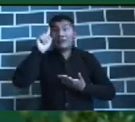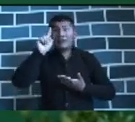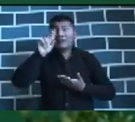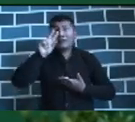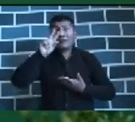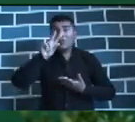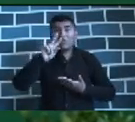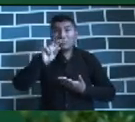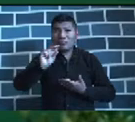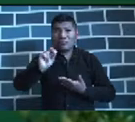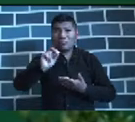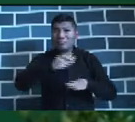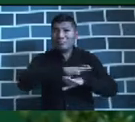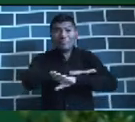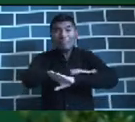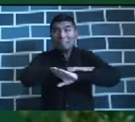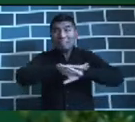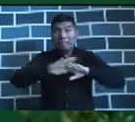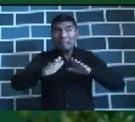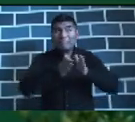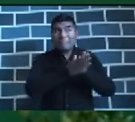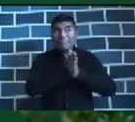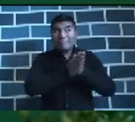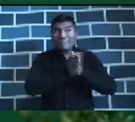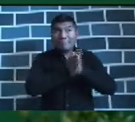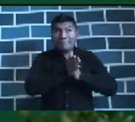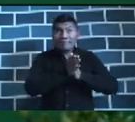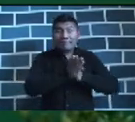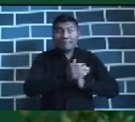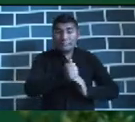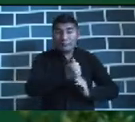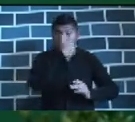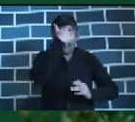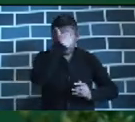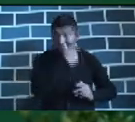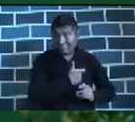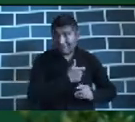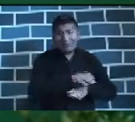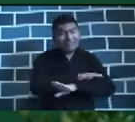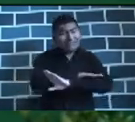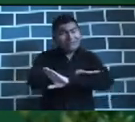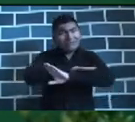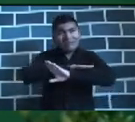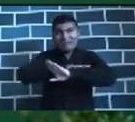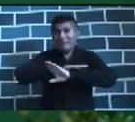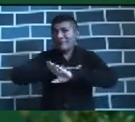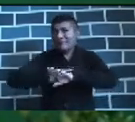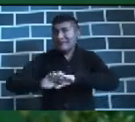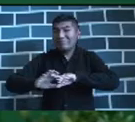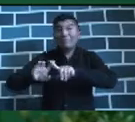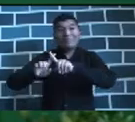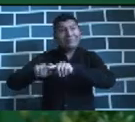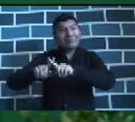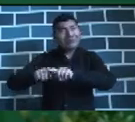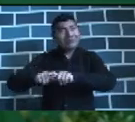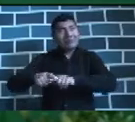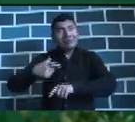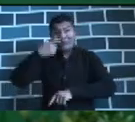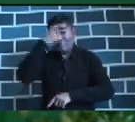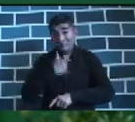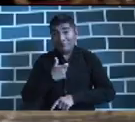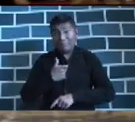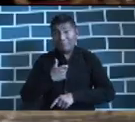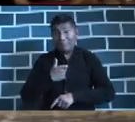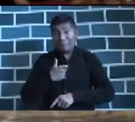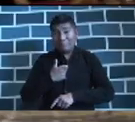poner ningún interés humano o no anteponer ningún interés humano